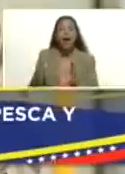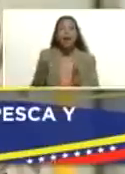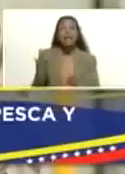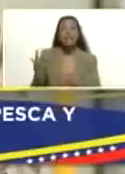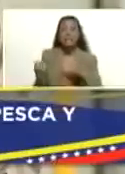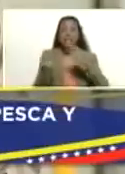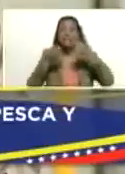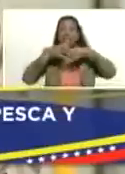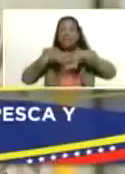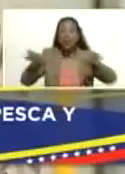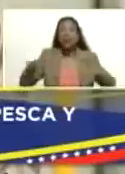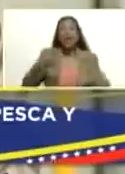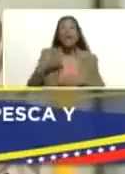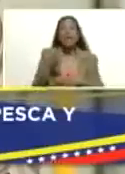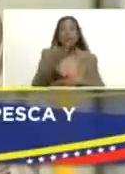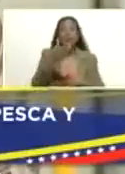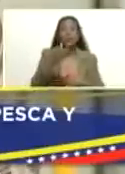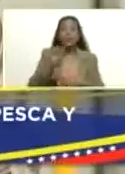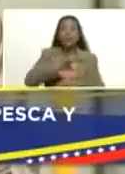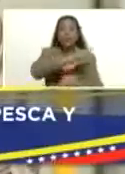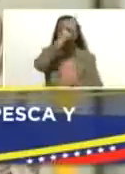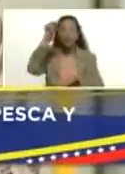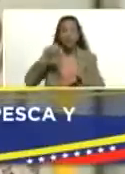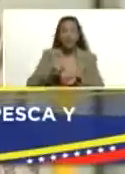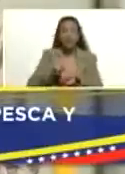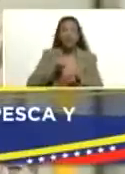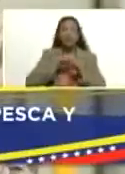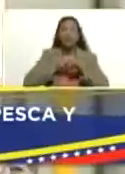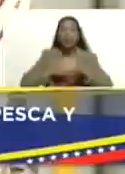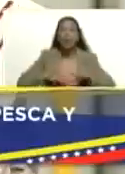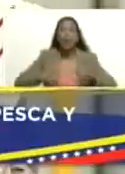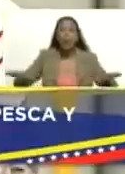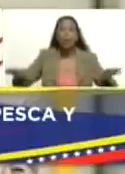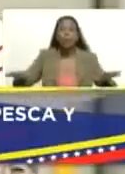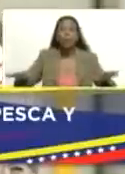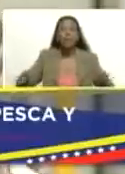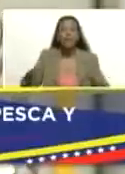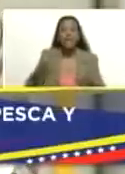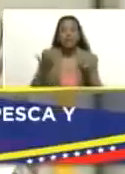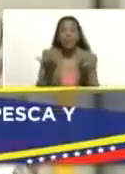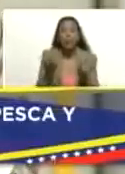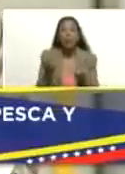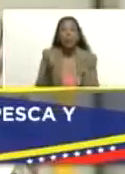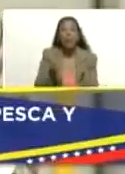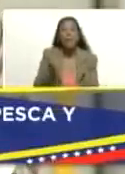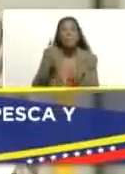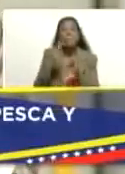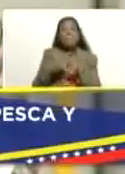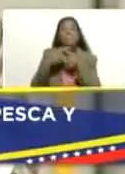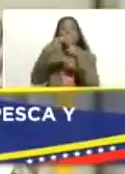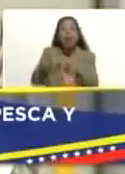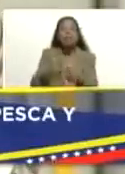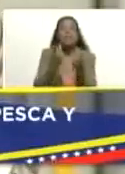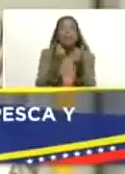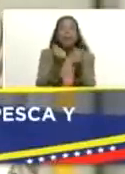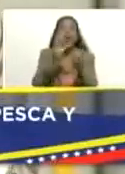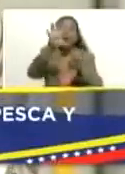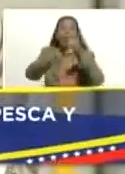de distribución de sardina a nivel nacional. Quiere decir que es un fondo para